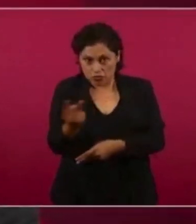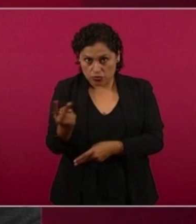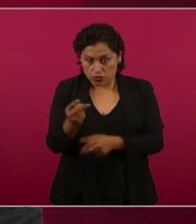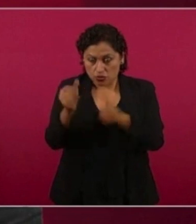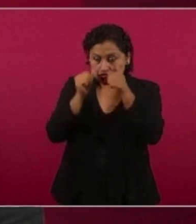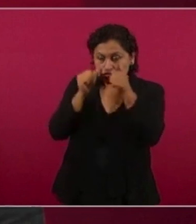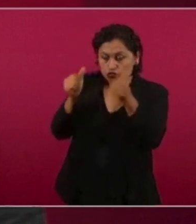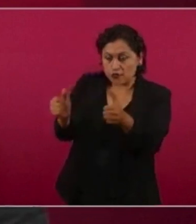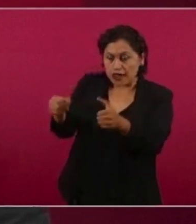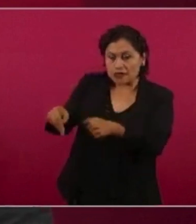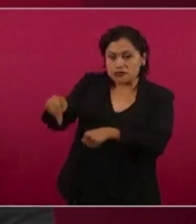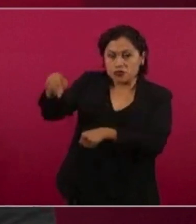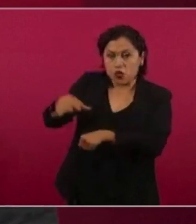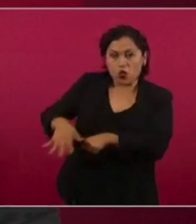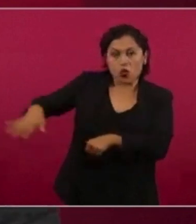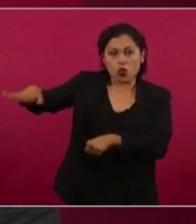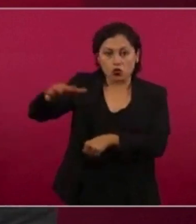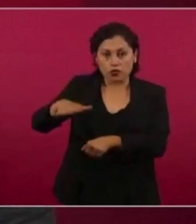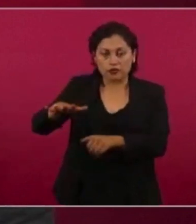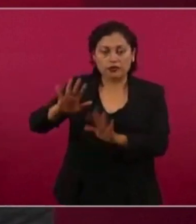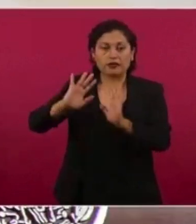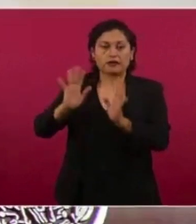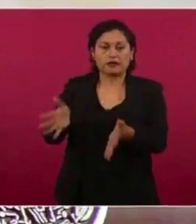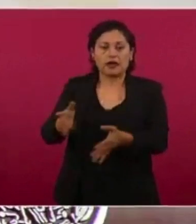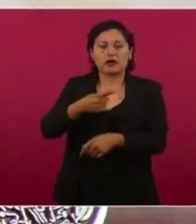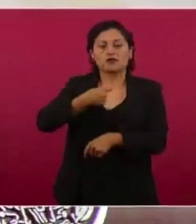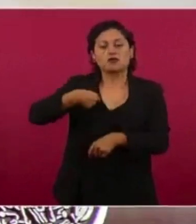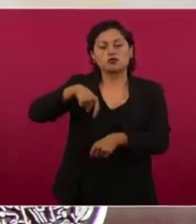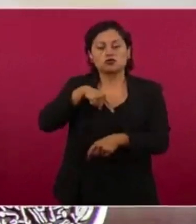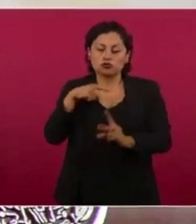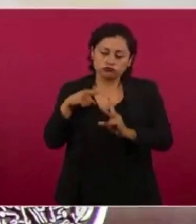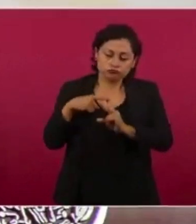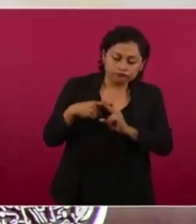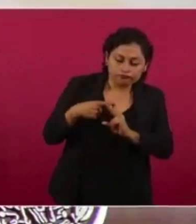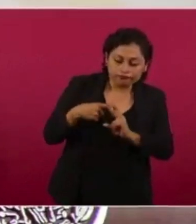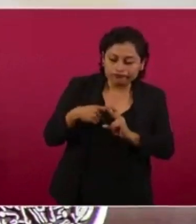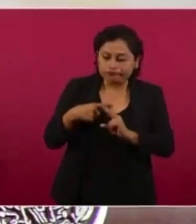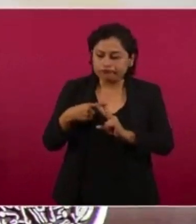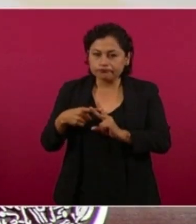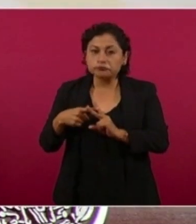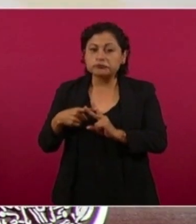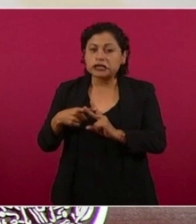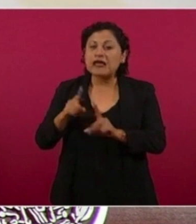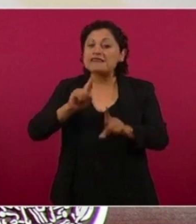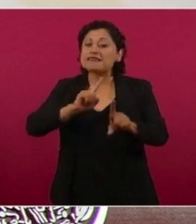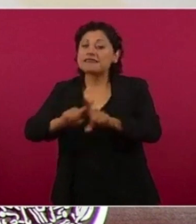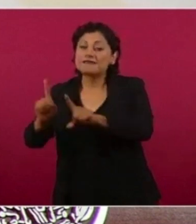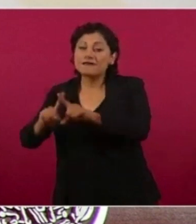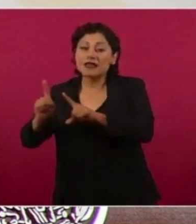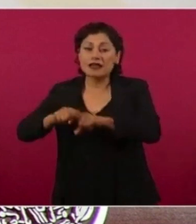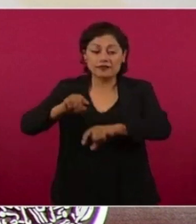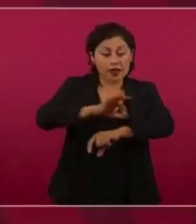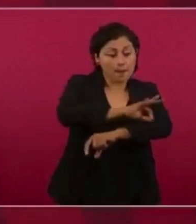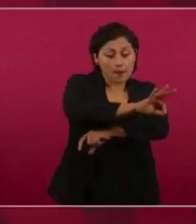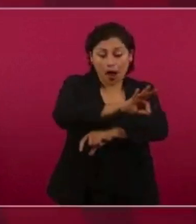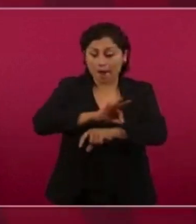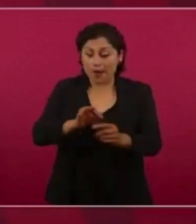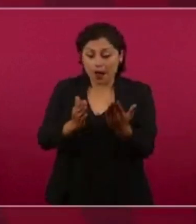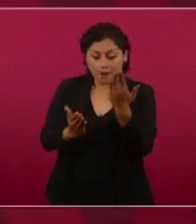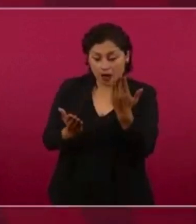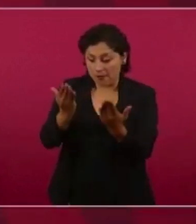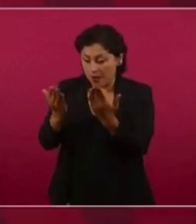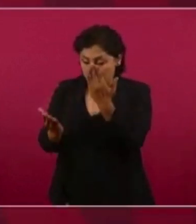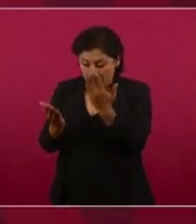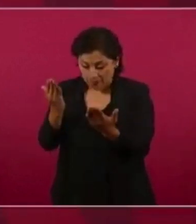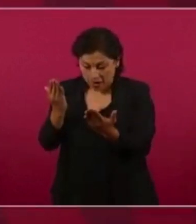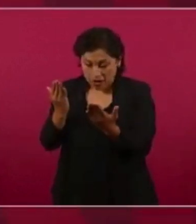dicho tramo. Hemos prospectado los distintos trazos que se nos han dado y estamos esperando que